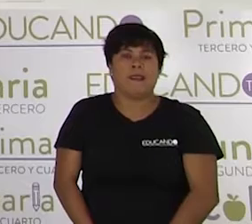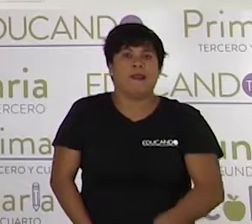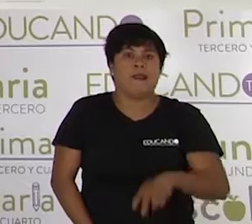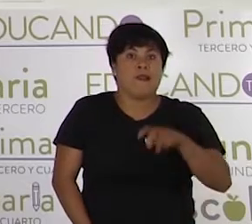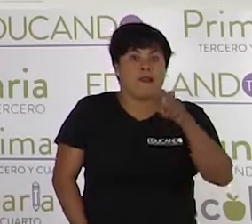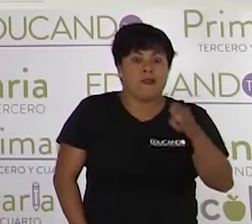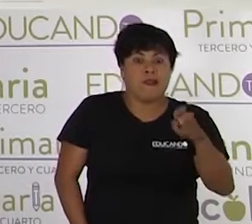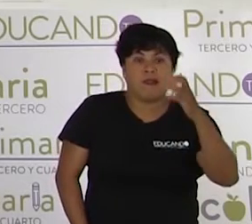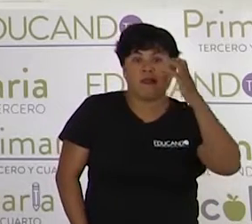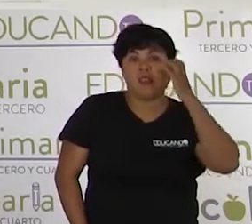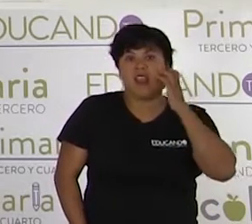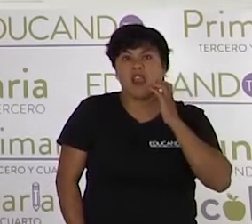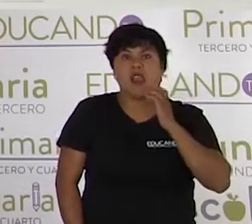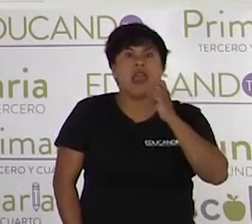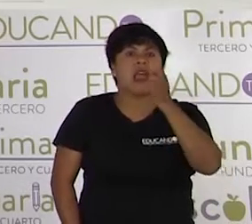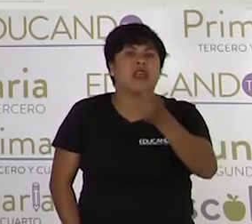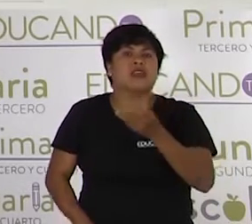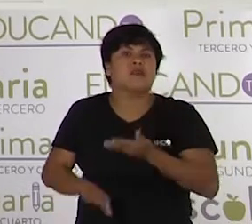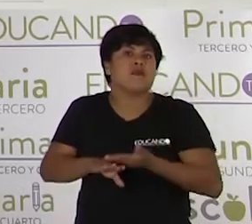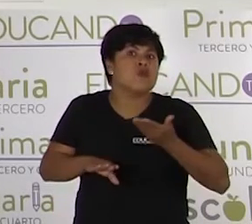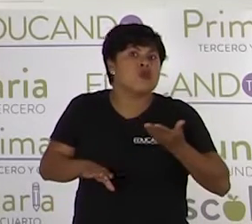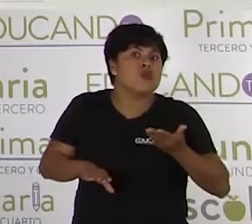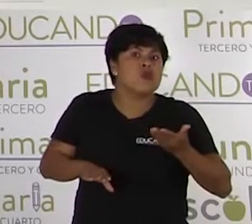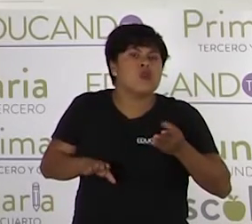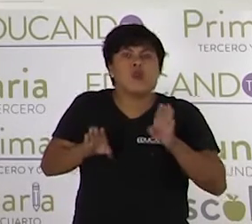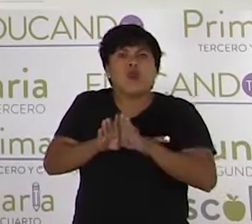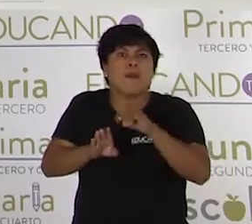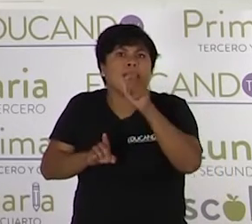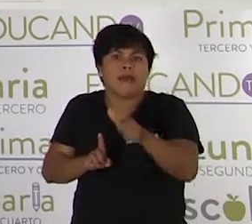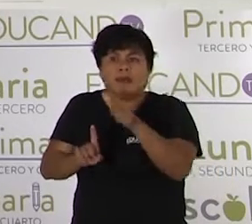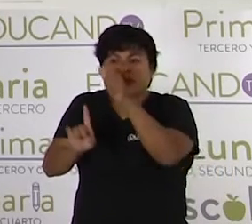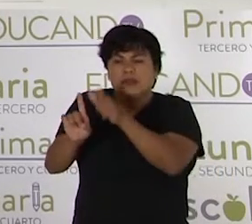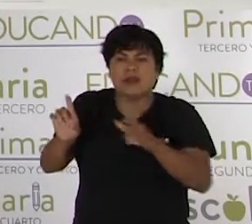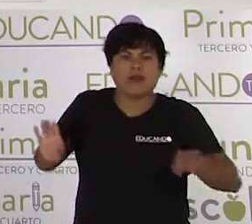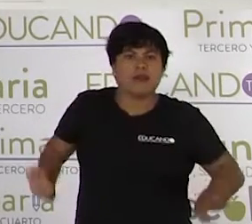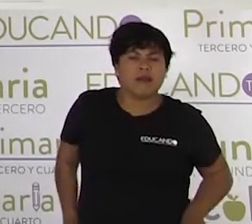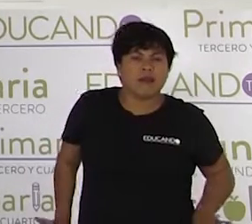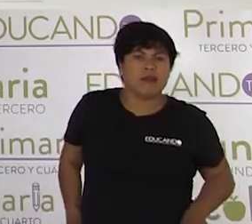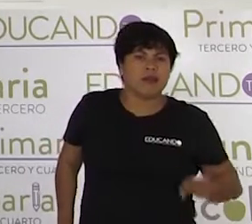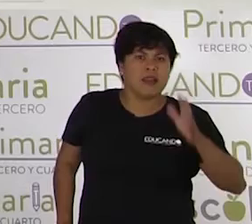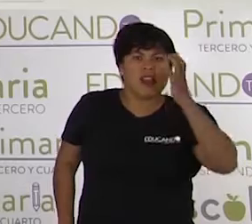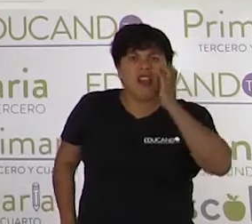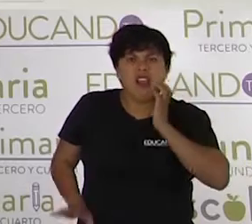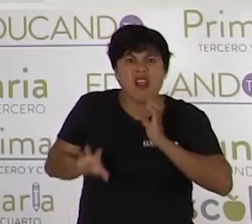El león era muy... ¿Cómo era el león?